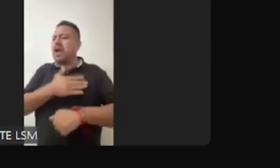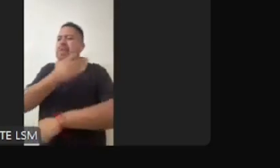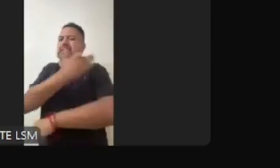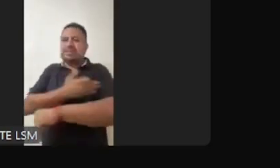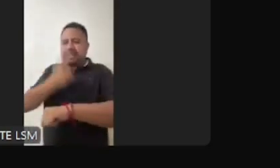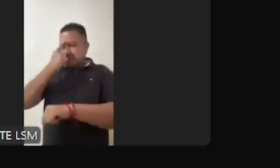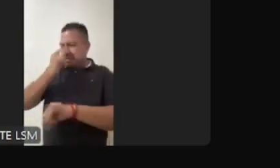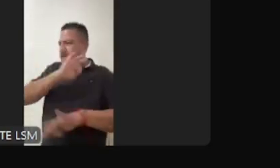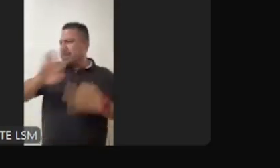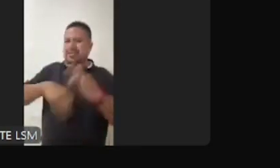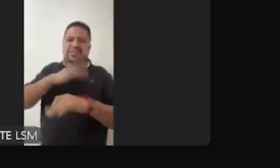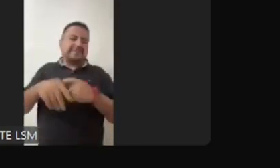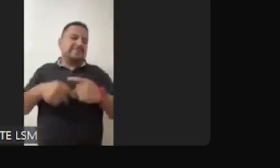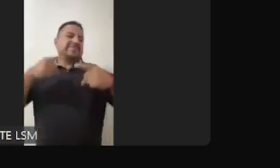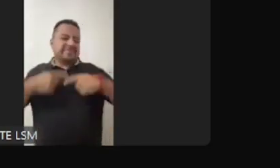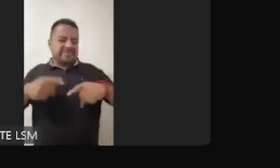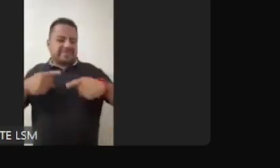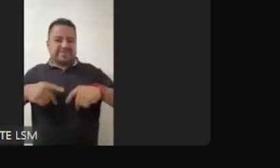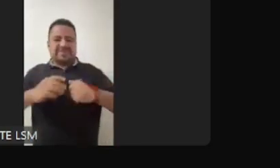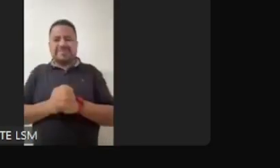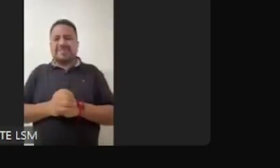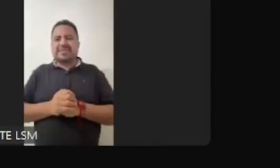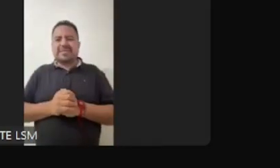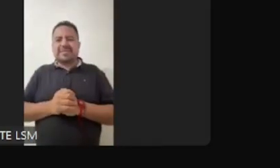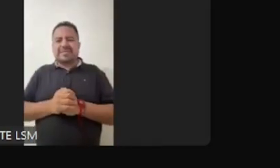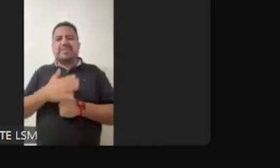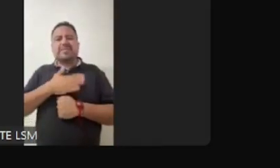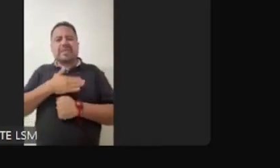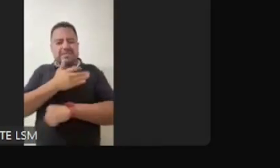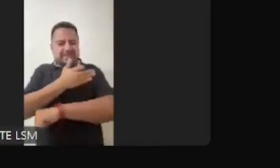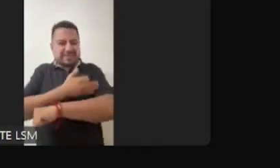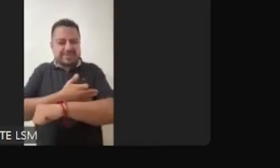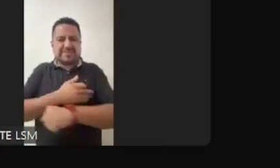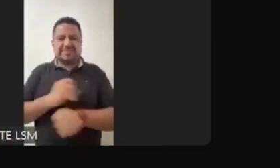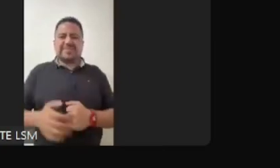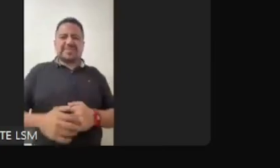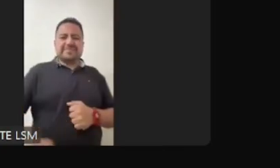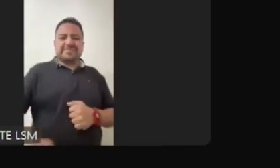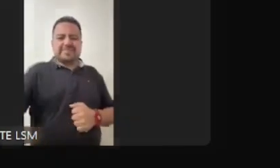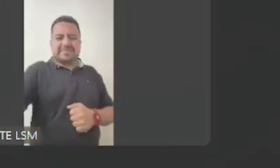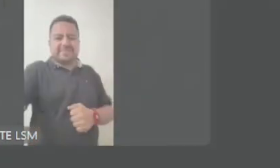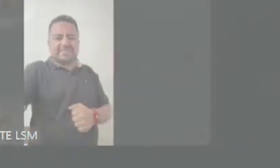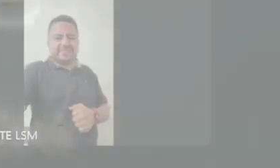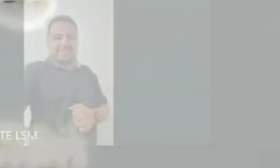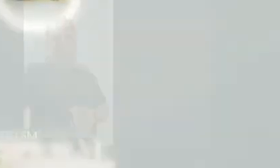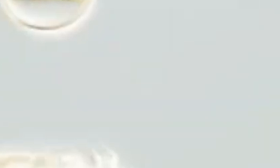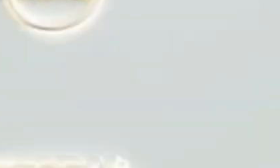todas y a todos buenas tardes buenas tardes